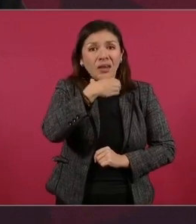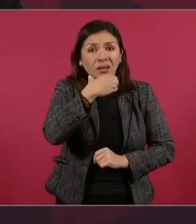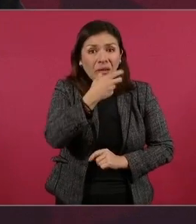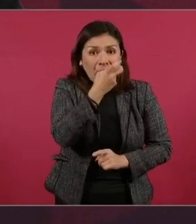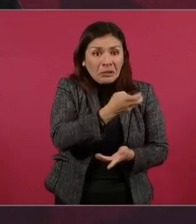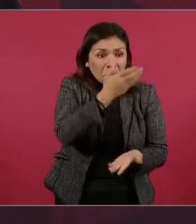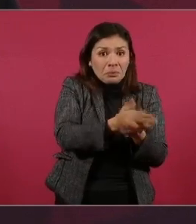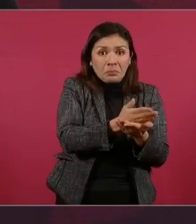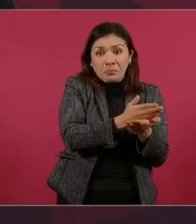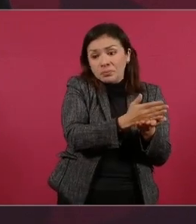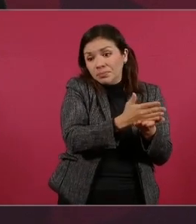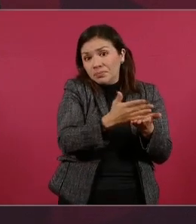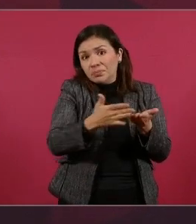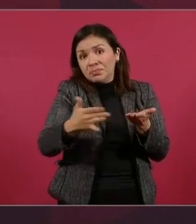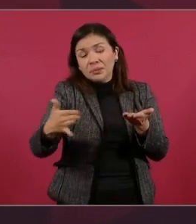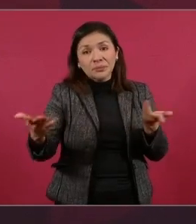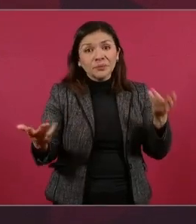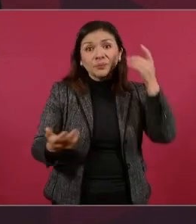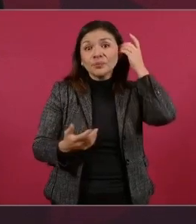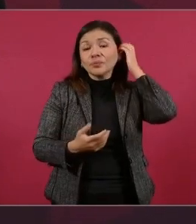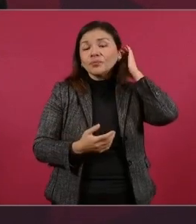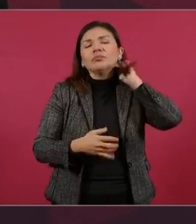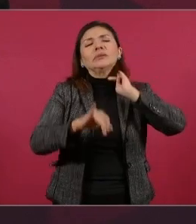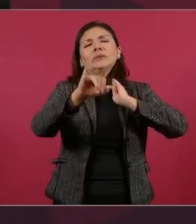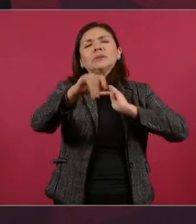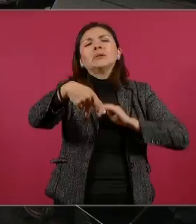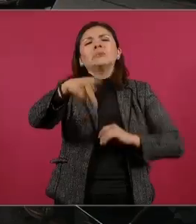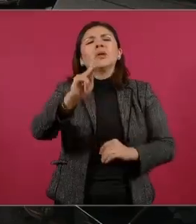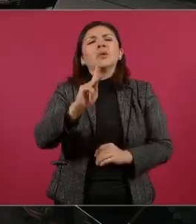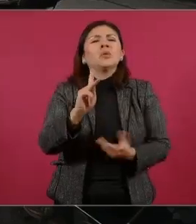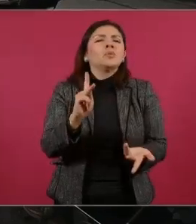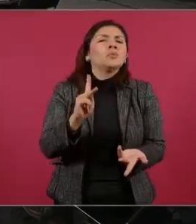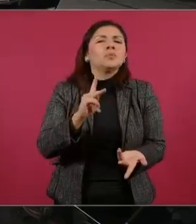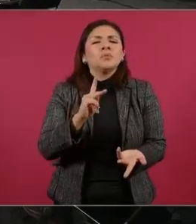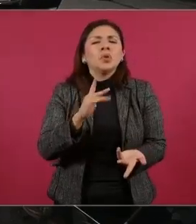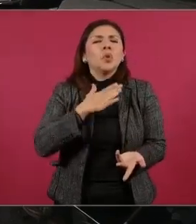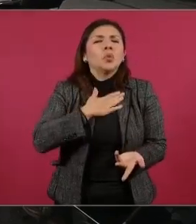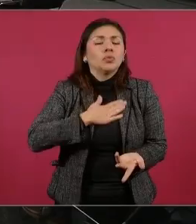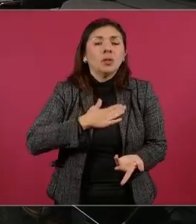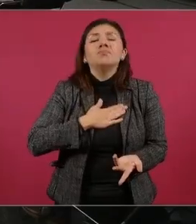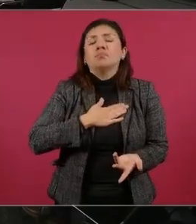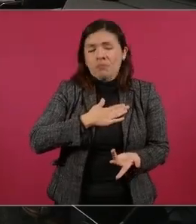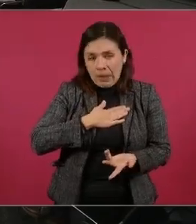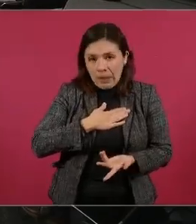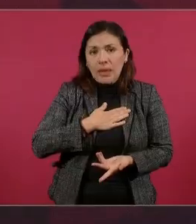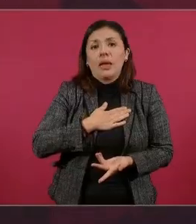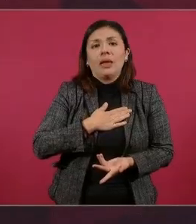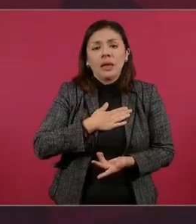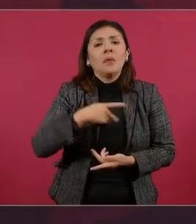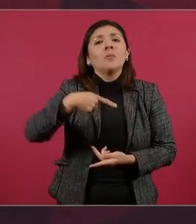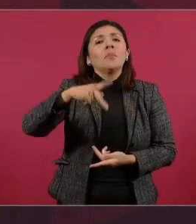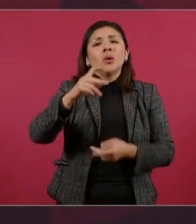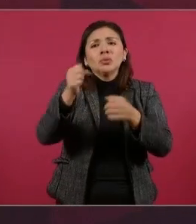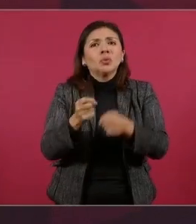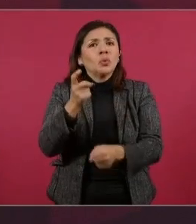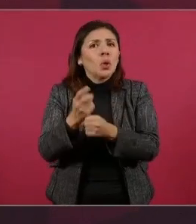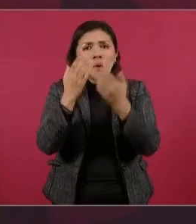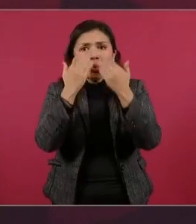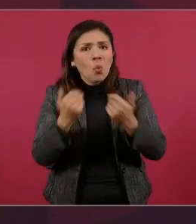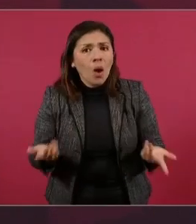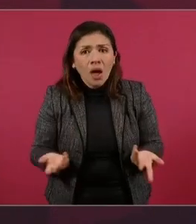cárdenes entonces esoo la Esa es la justicia la justicia es la inseguridad